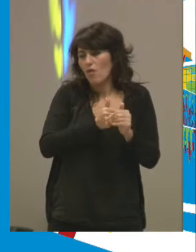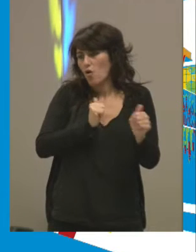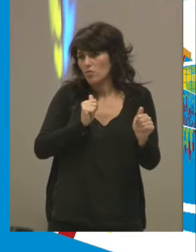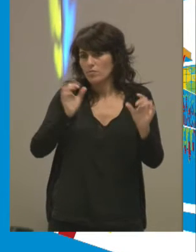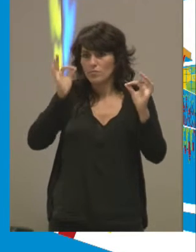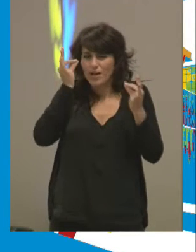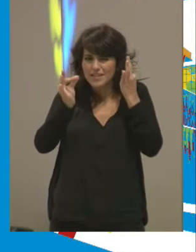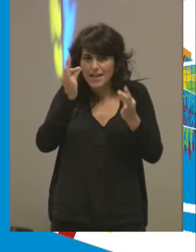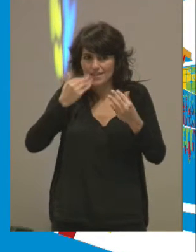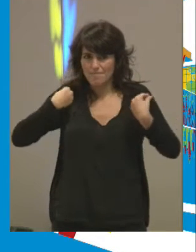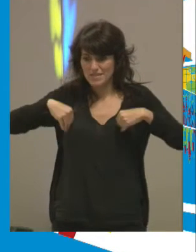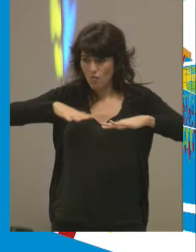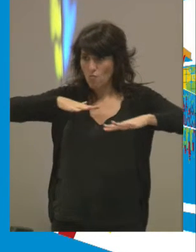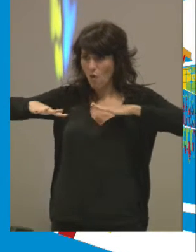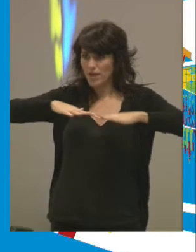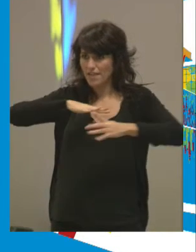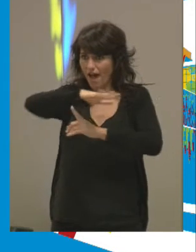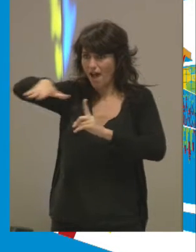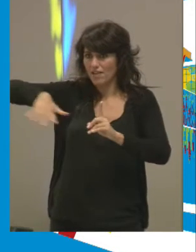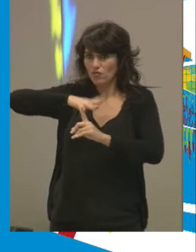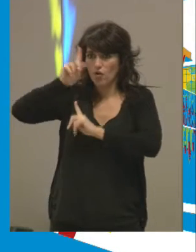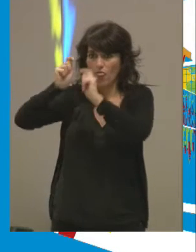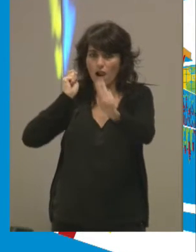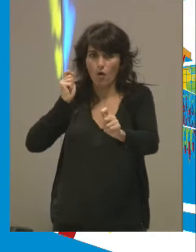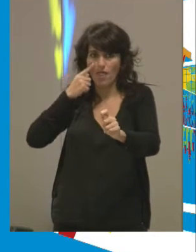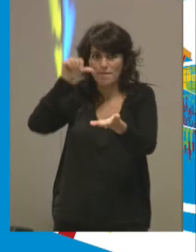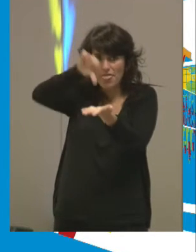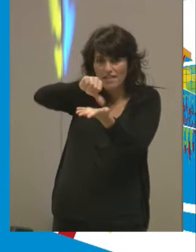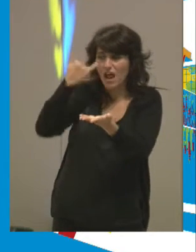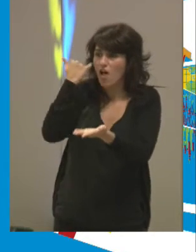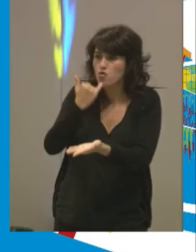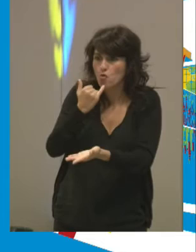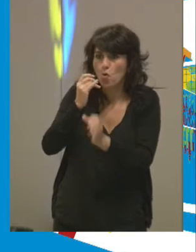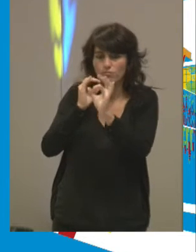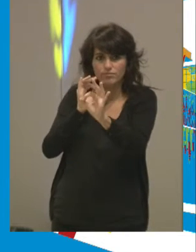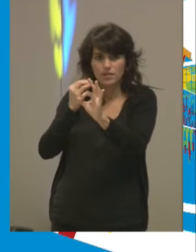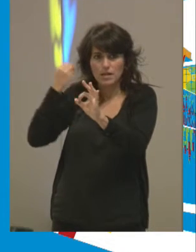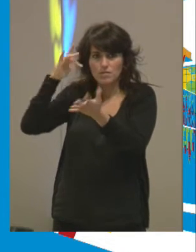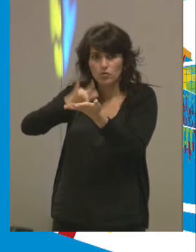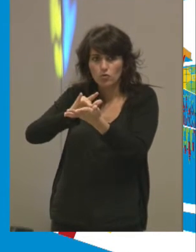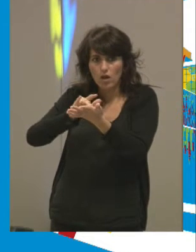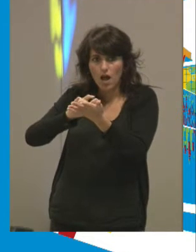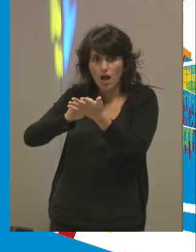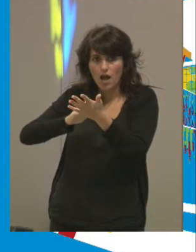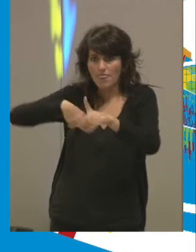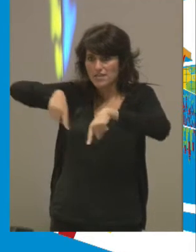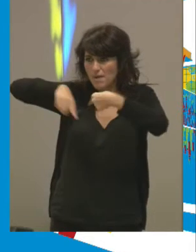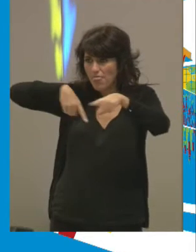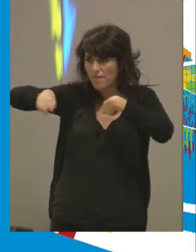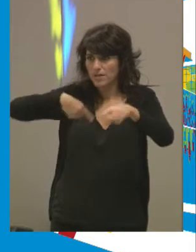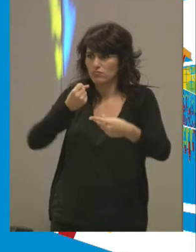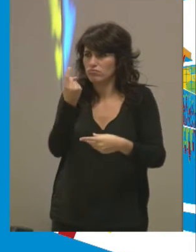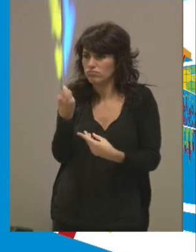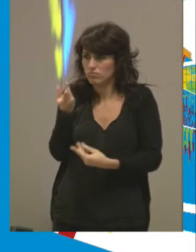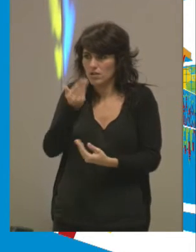ocurre con la movilidad en el entorno de Zaragoza. Si veis, se ve ese ámbito central de color azul en el cual se está produciendo un importante número de desplazamientos